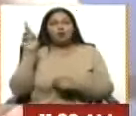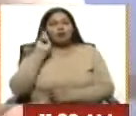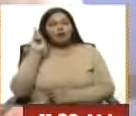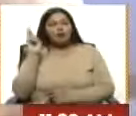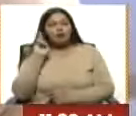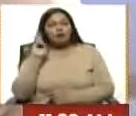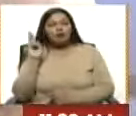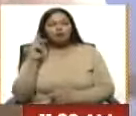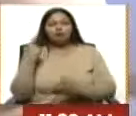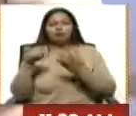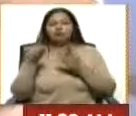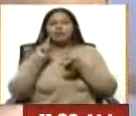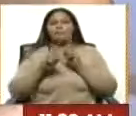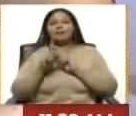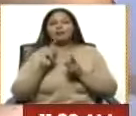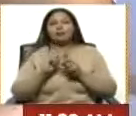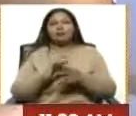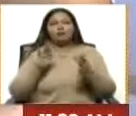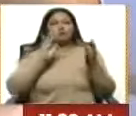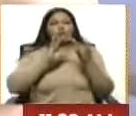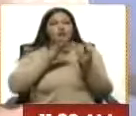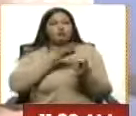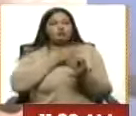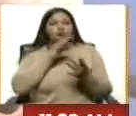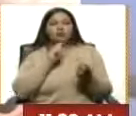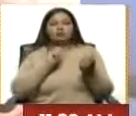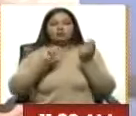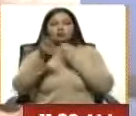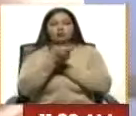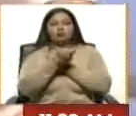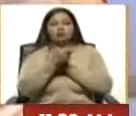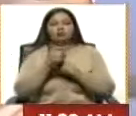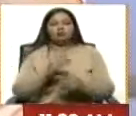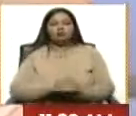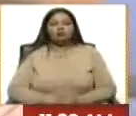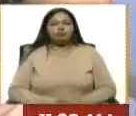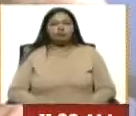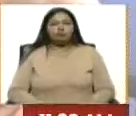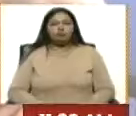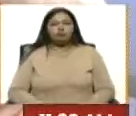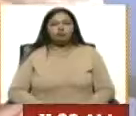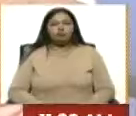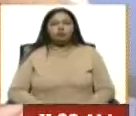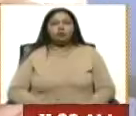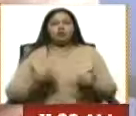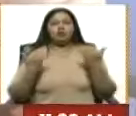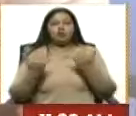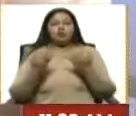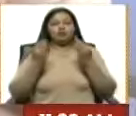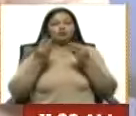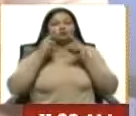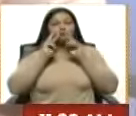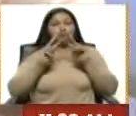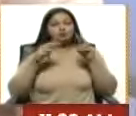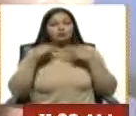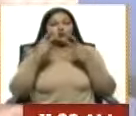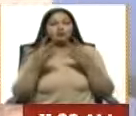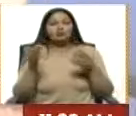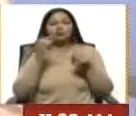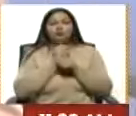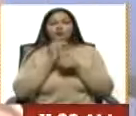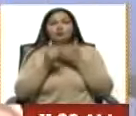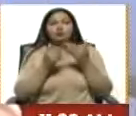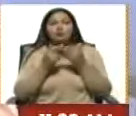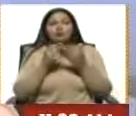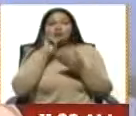línea, pues. Depende de la época. Con las redes sociales eso se invirtió. Entonces hay miles de voces que ahora los grandes medios toman